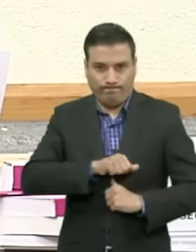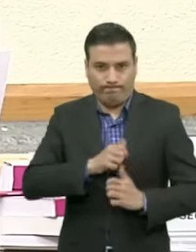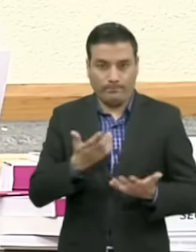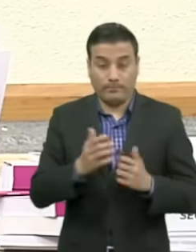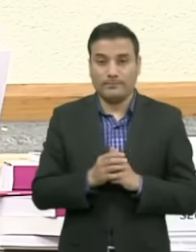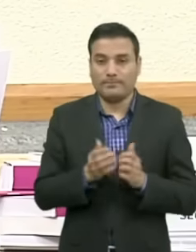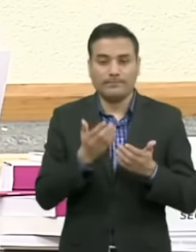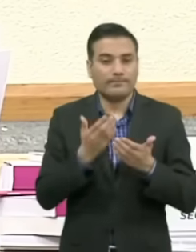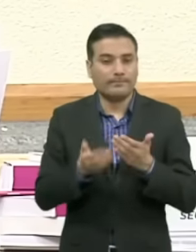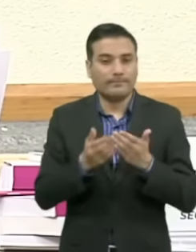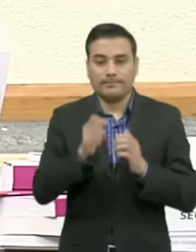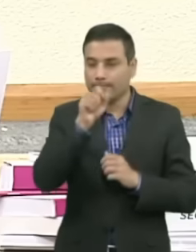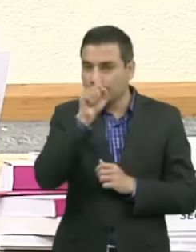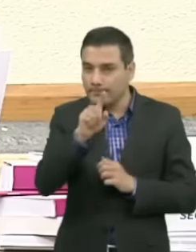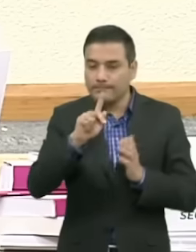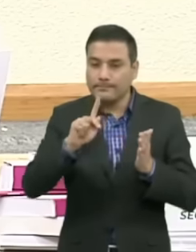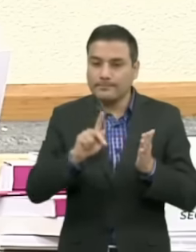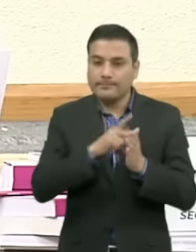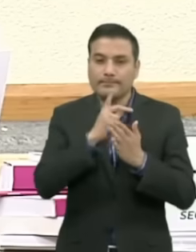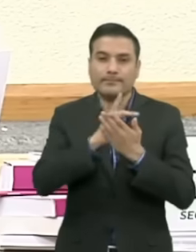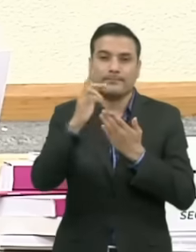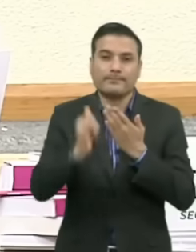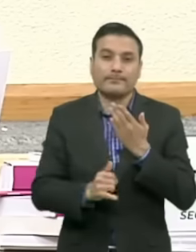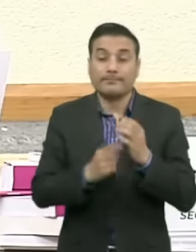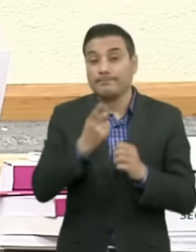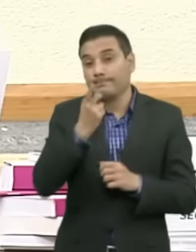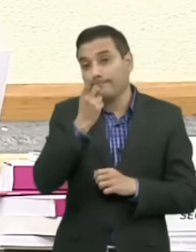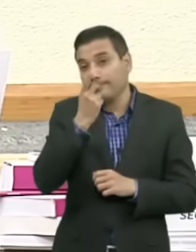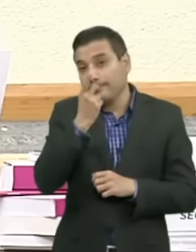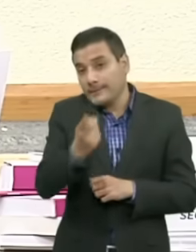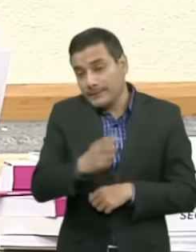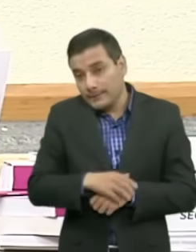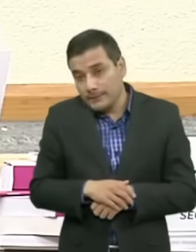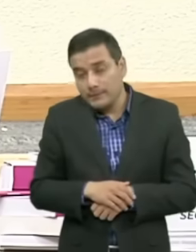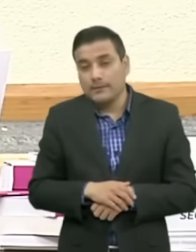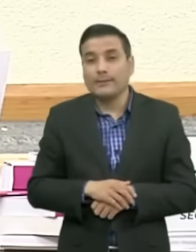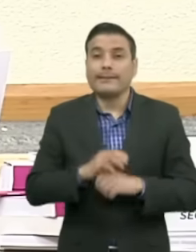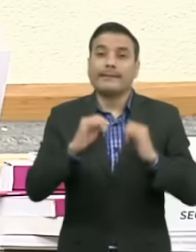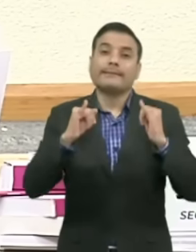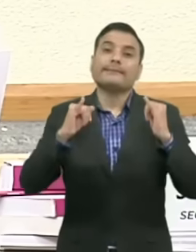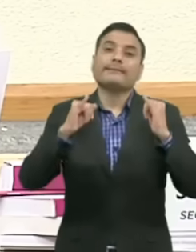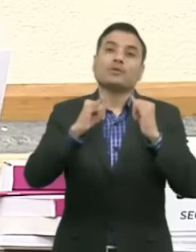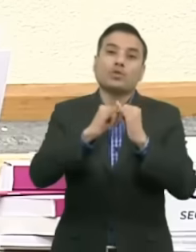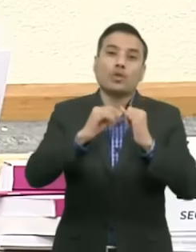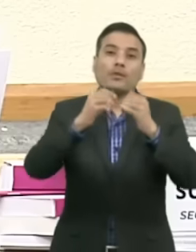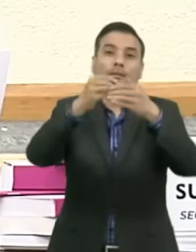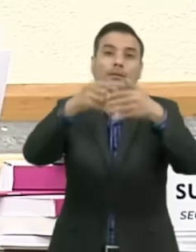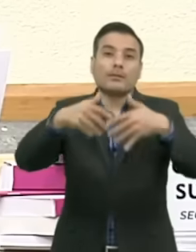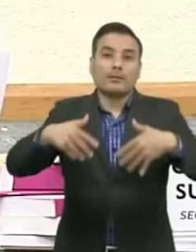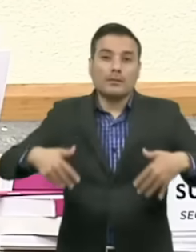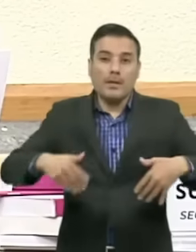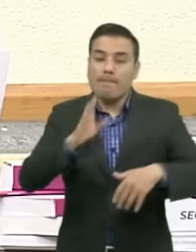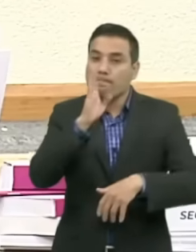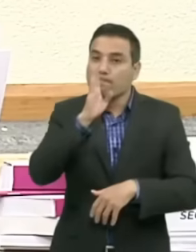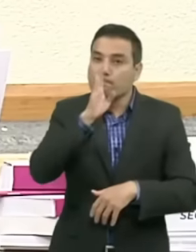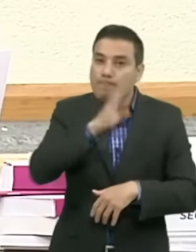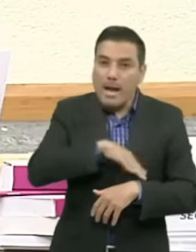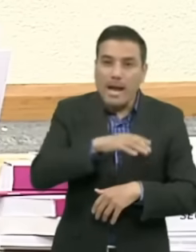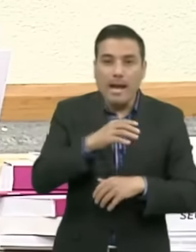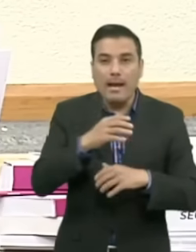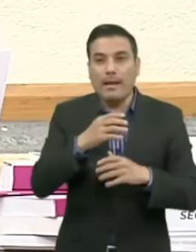el proyecto, pero hoy revestido de diseño constitucional. No comparto la legalidad del